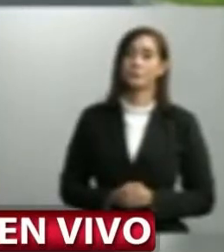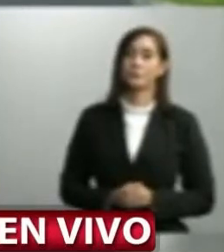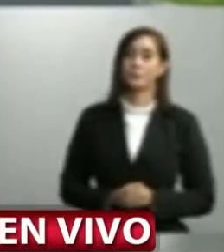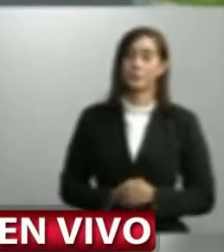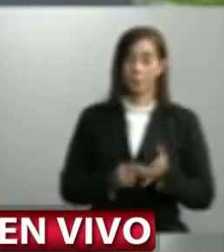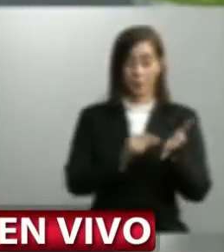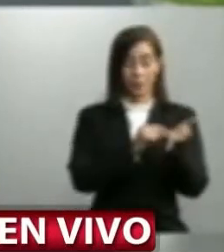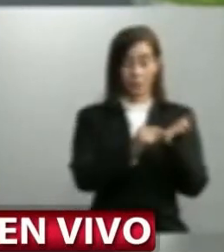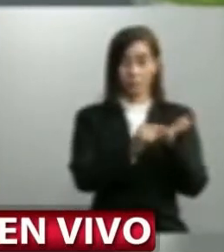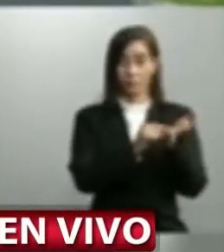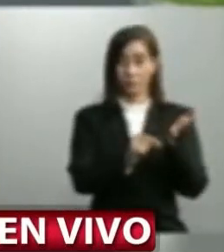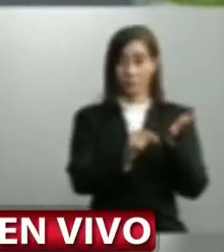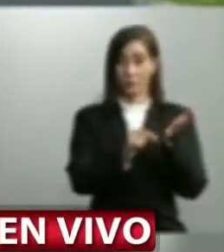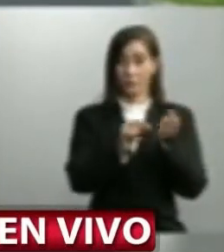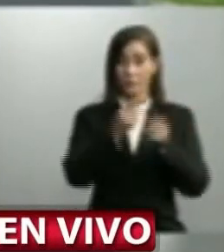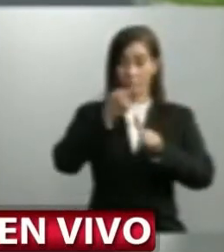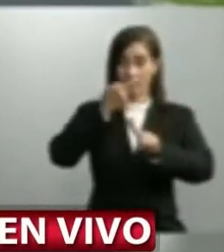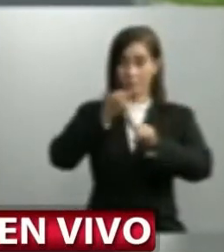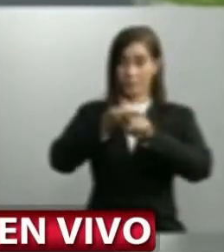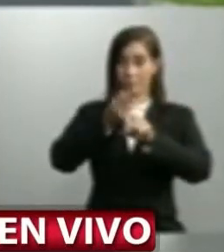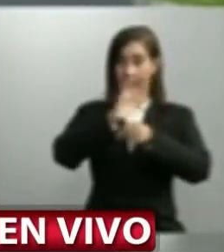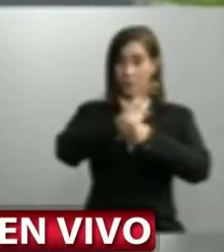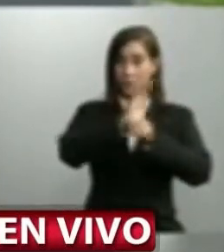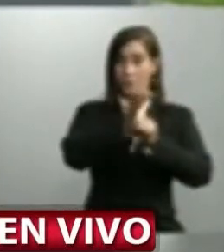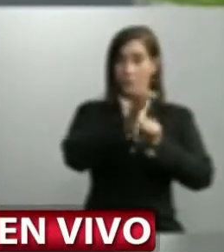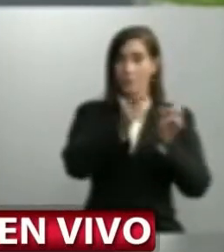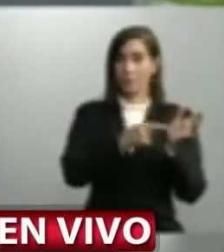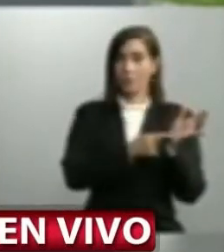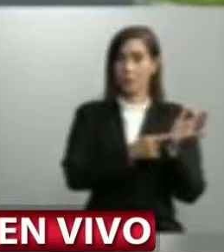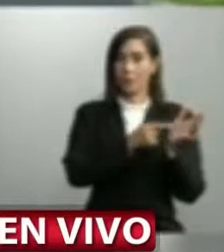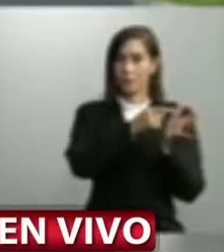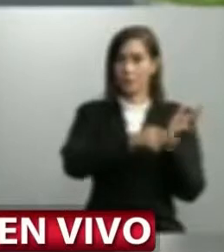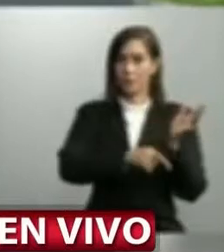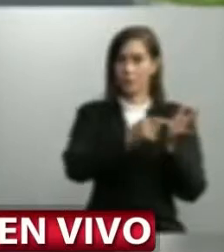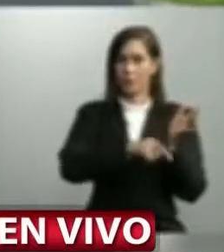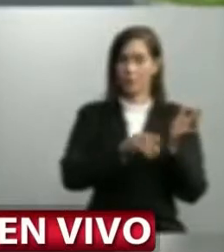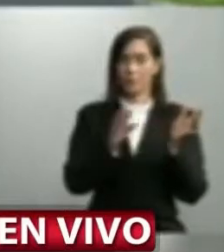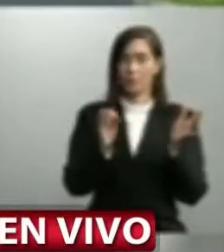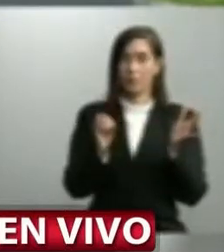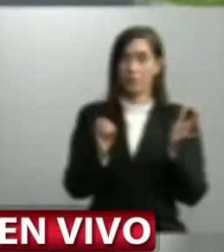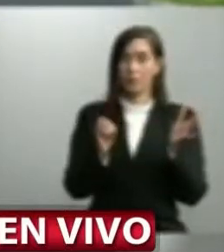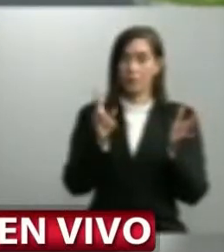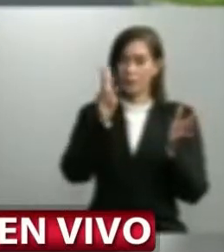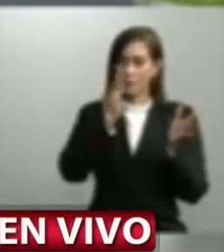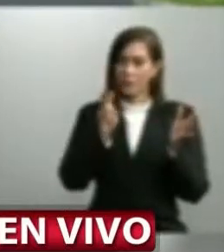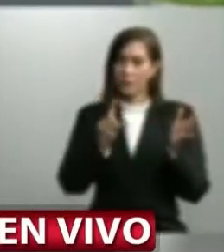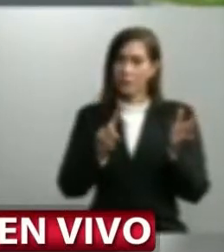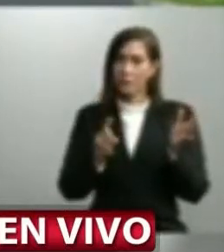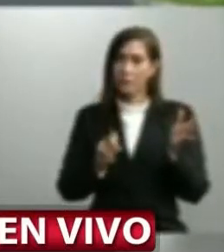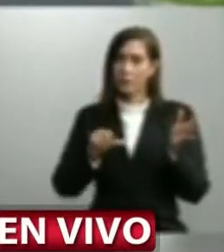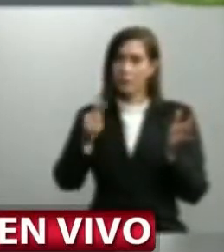Aquí dice positivo al coronavirus. No dice más nada del diagnóstico.